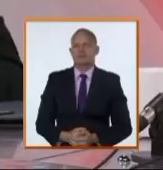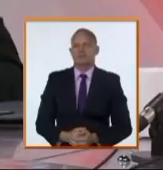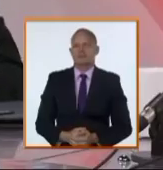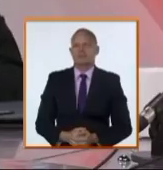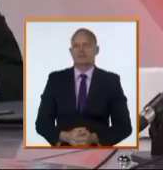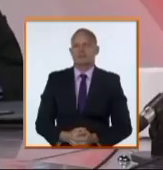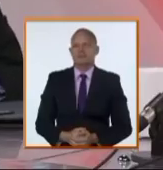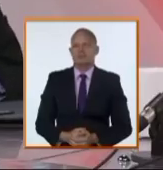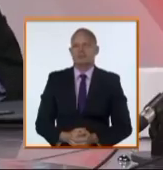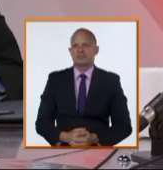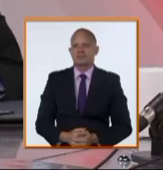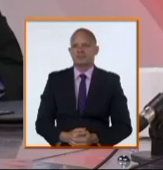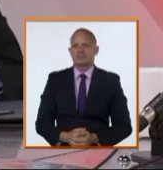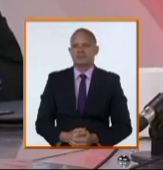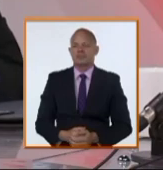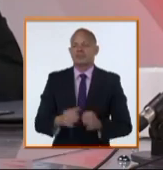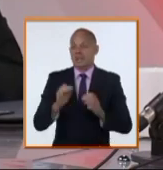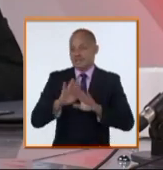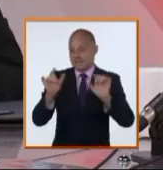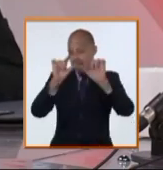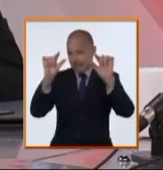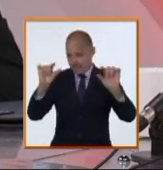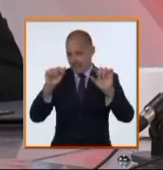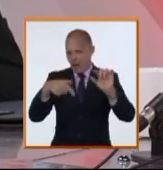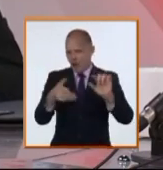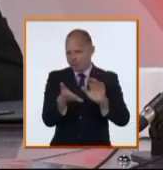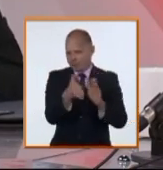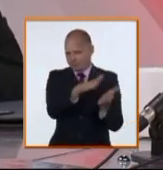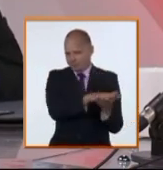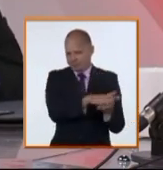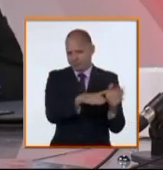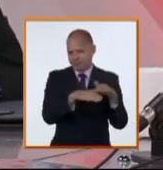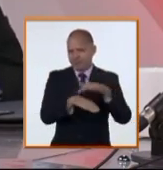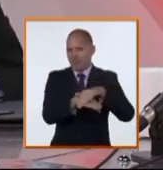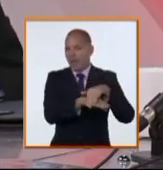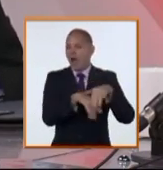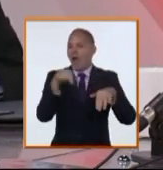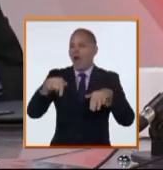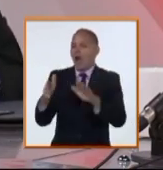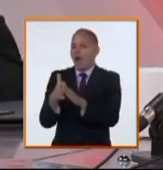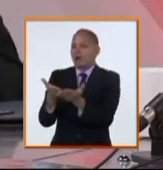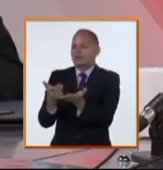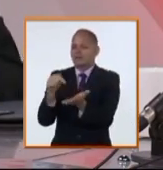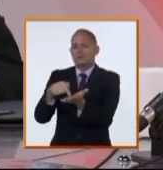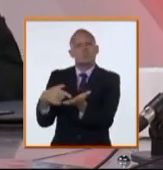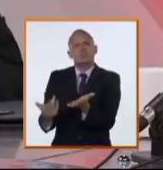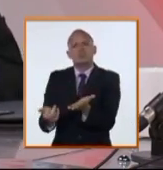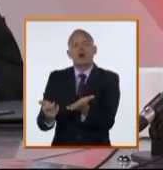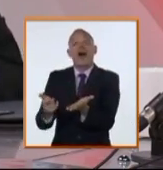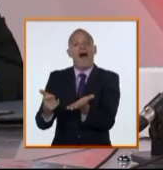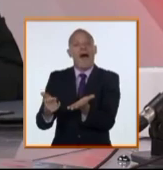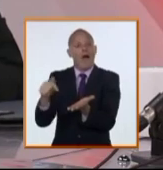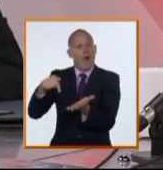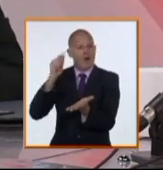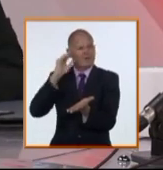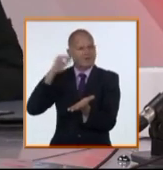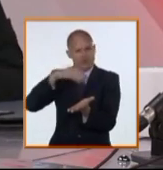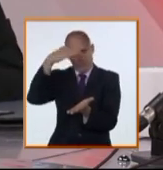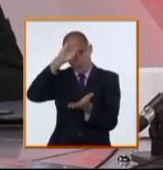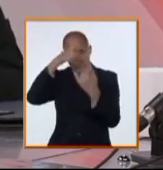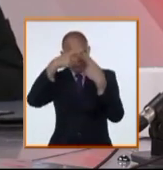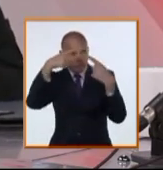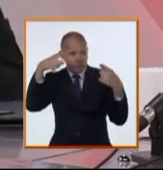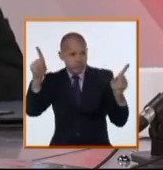y vamos como es habitual a nuestra sección la noticia del día hoy cuatro de septiembre en toda Cuba ha comenzado el curso escolar